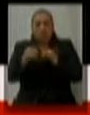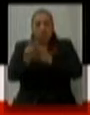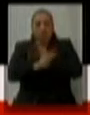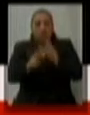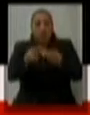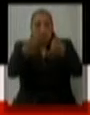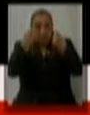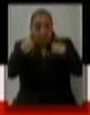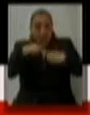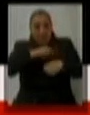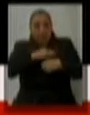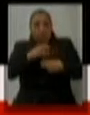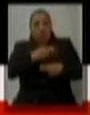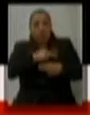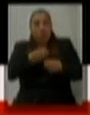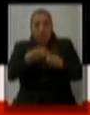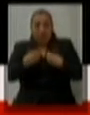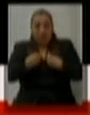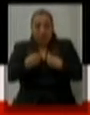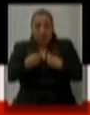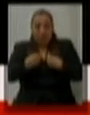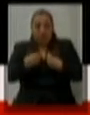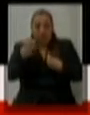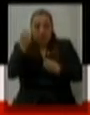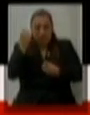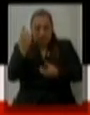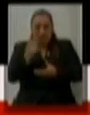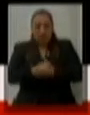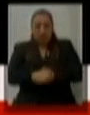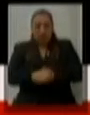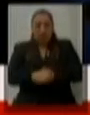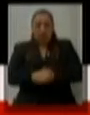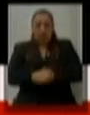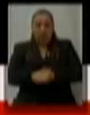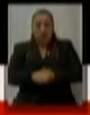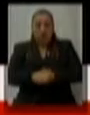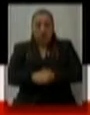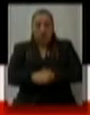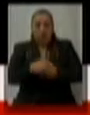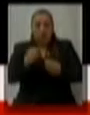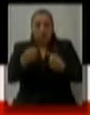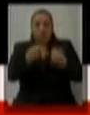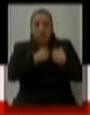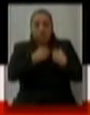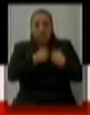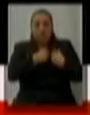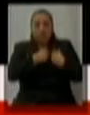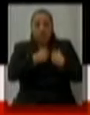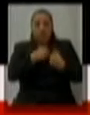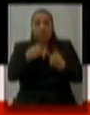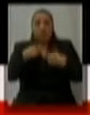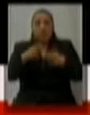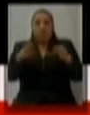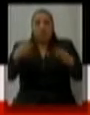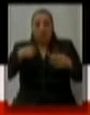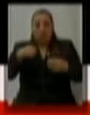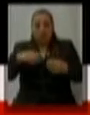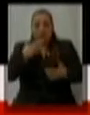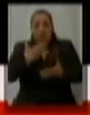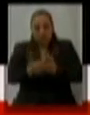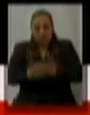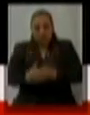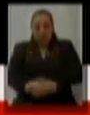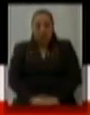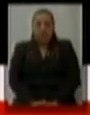esta distinción y este honor que me han entregado, y entiendo que me lo entregan como representante democrático del pueblo de Chile. Muchas